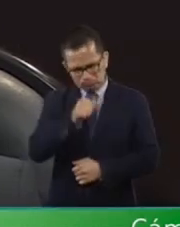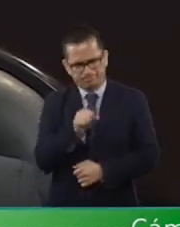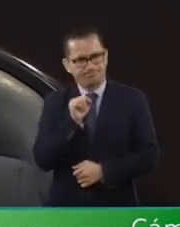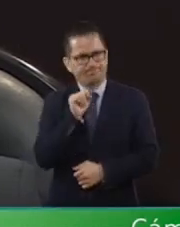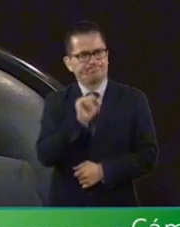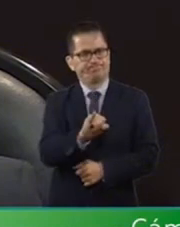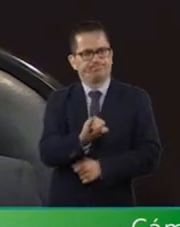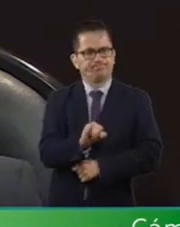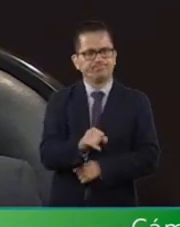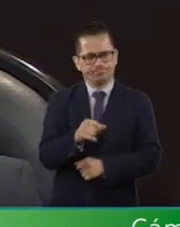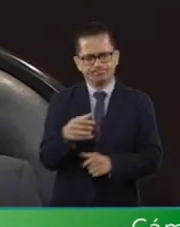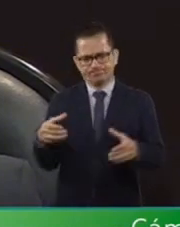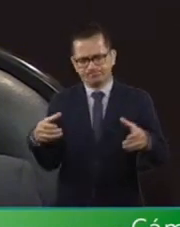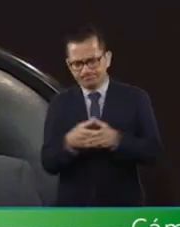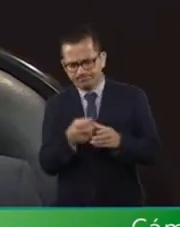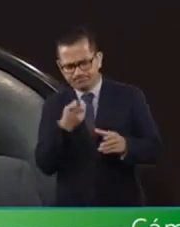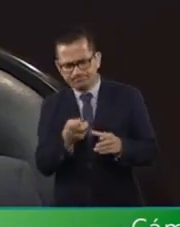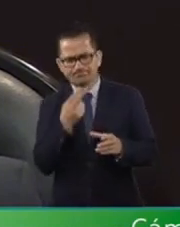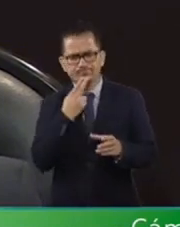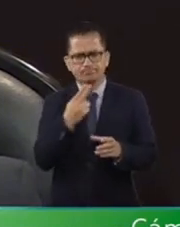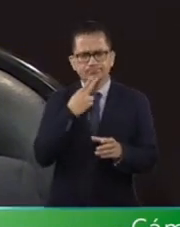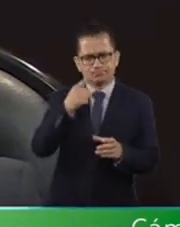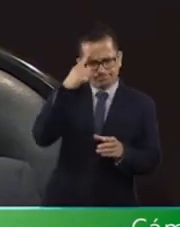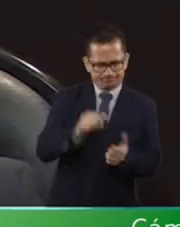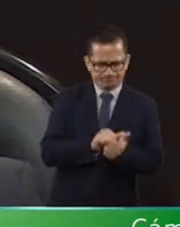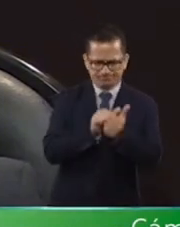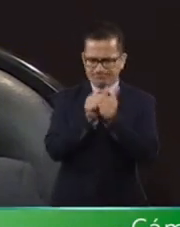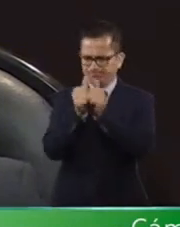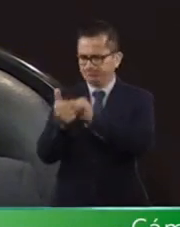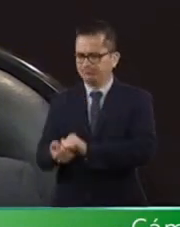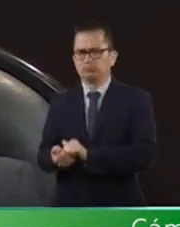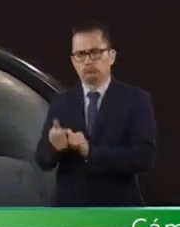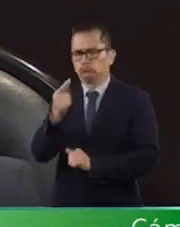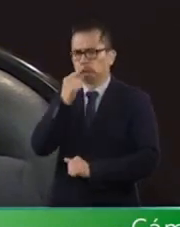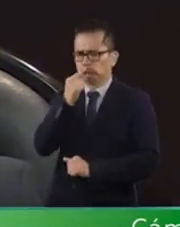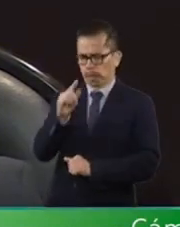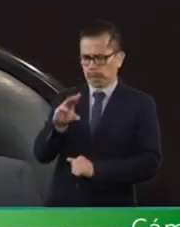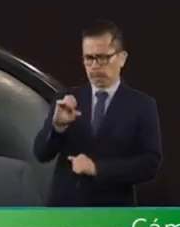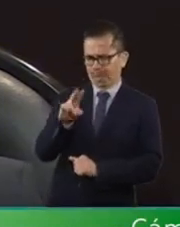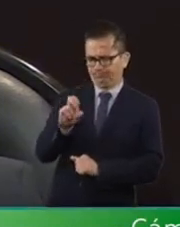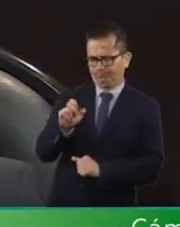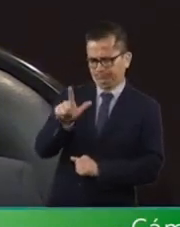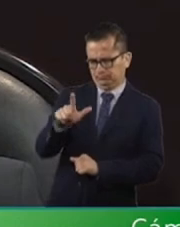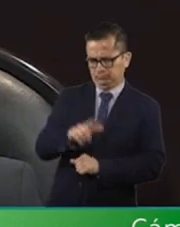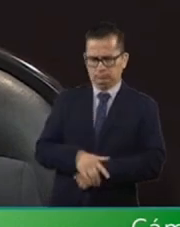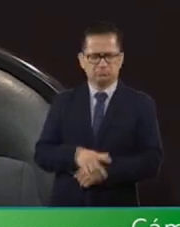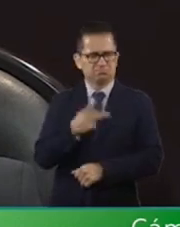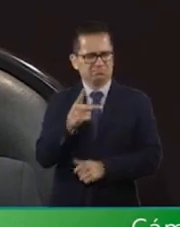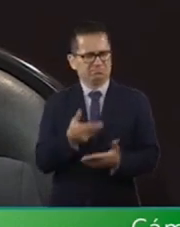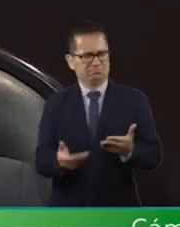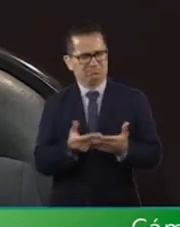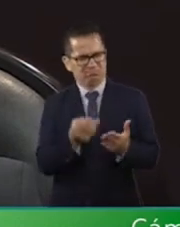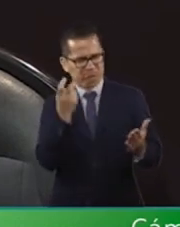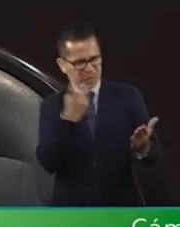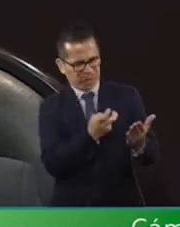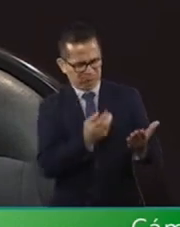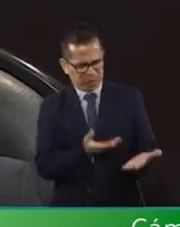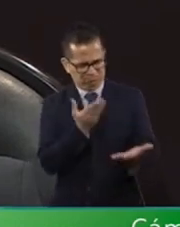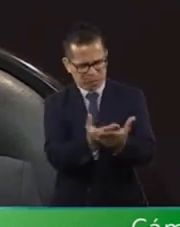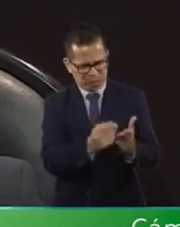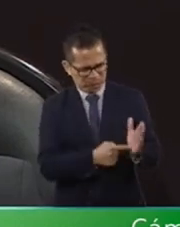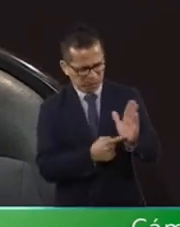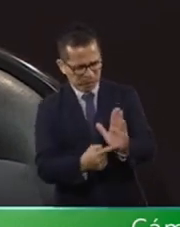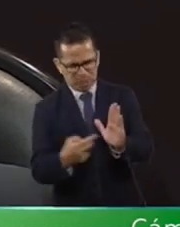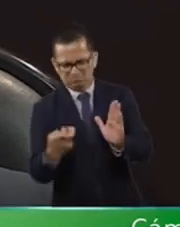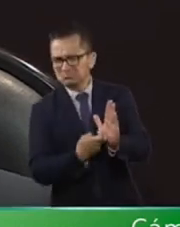prepararía el terreno para formar una gran policía civil. La reforma que hoy se presenta va en sentido contrario a esa